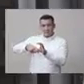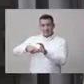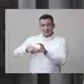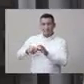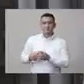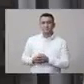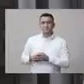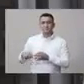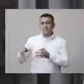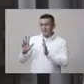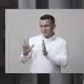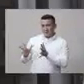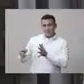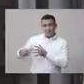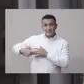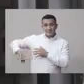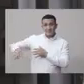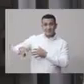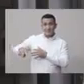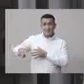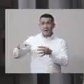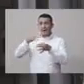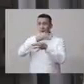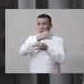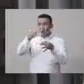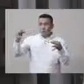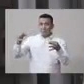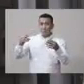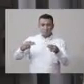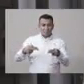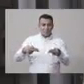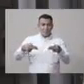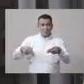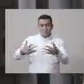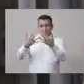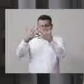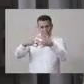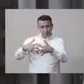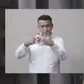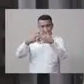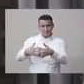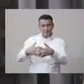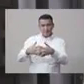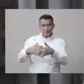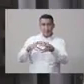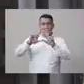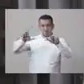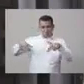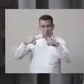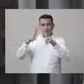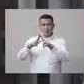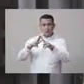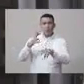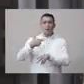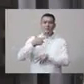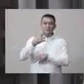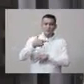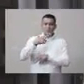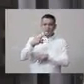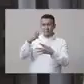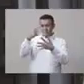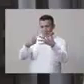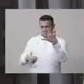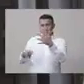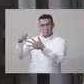próximamente. Se trata de casi mil empresas de estos dos giros que en los cinco municipios